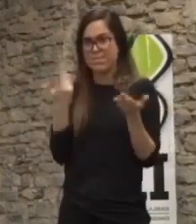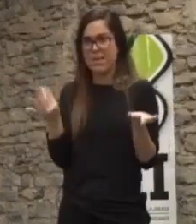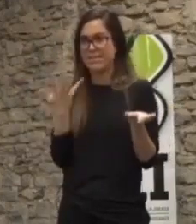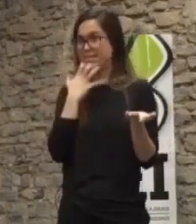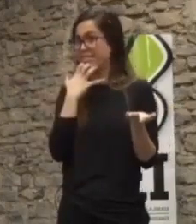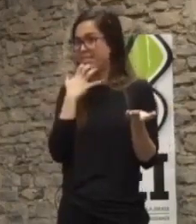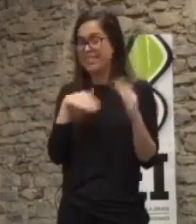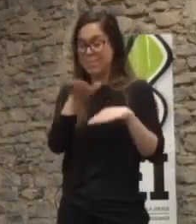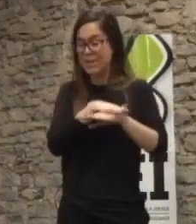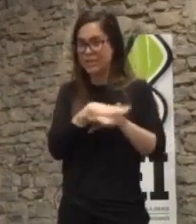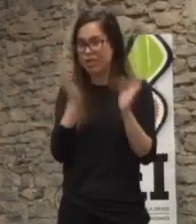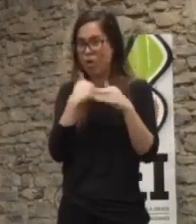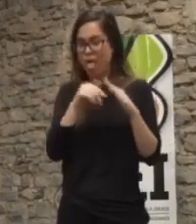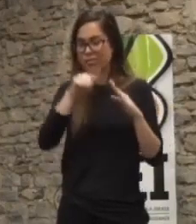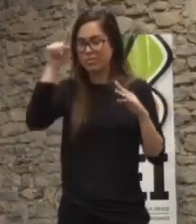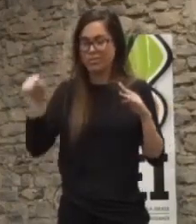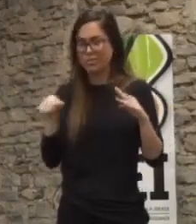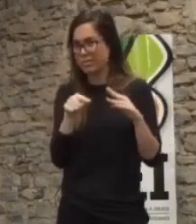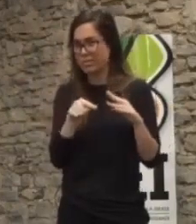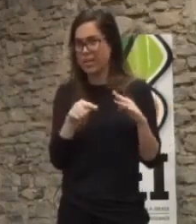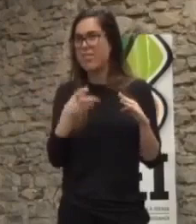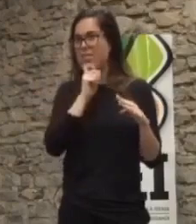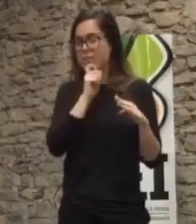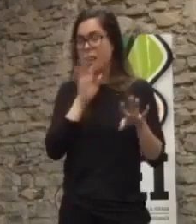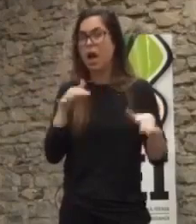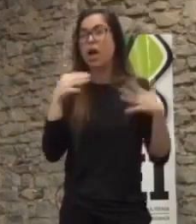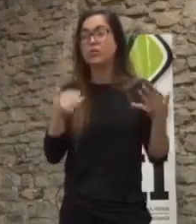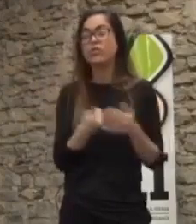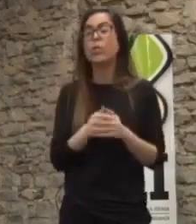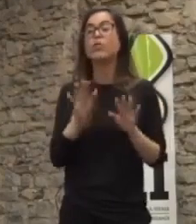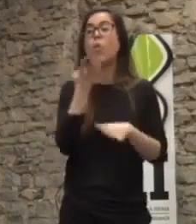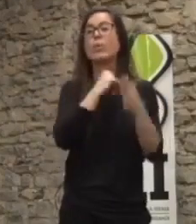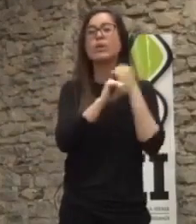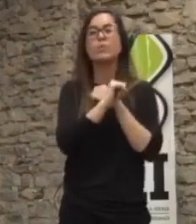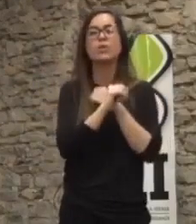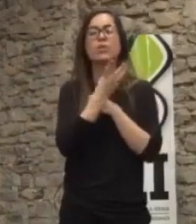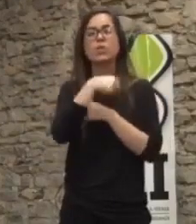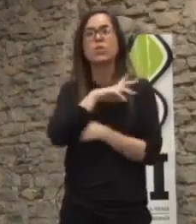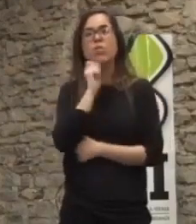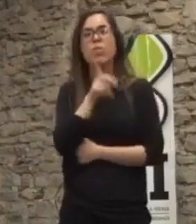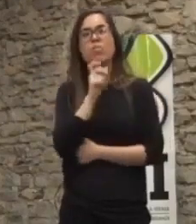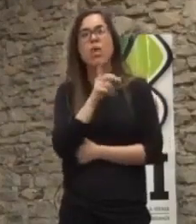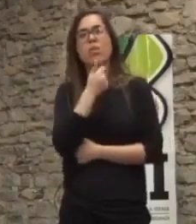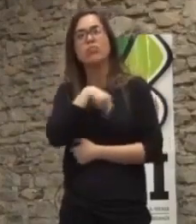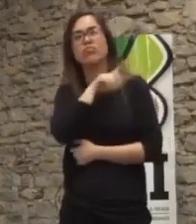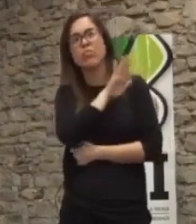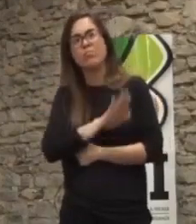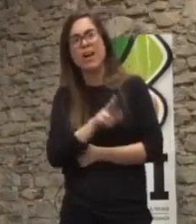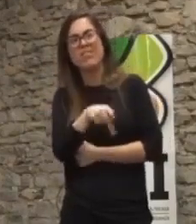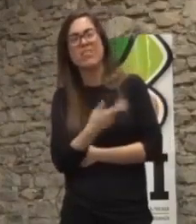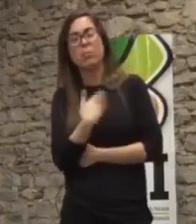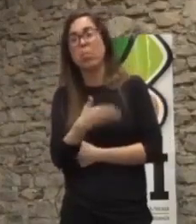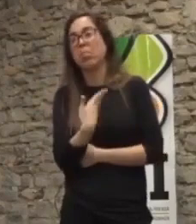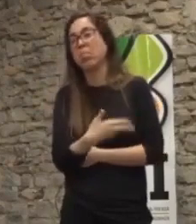puedan construir, ¿no? No se puedan ir desarrollando. Entonces, aceptar estos comportamientos que en muchas ocasiones nos parecen que tienen